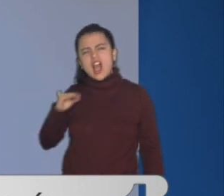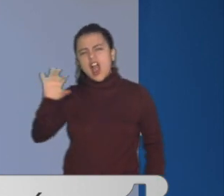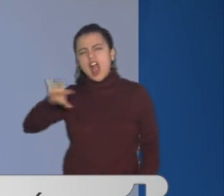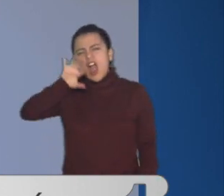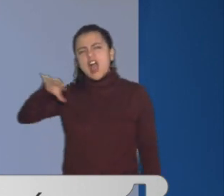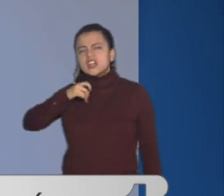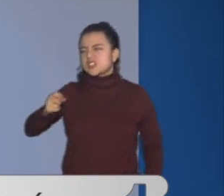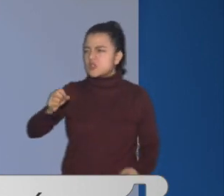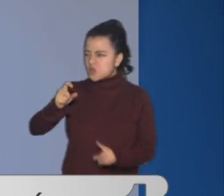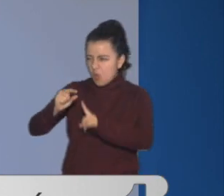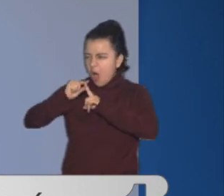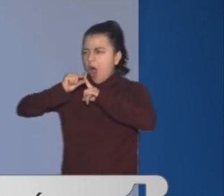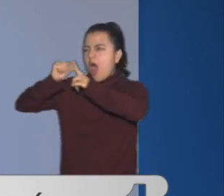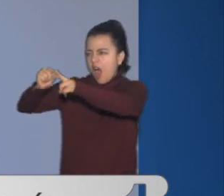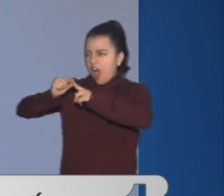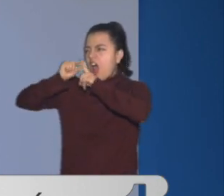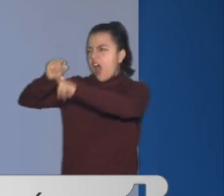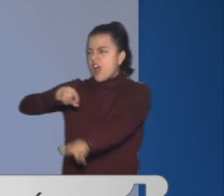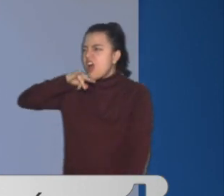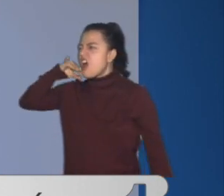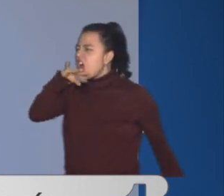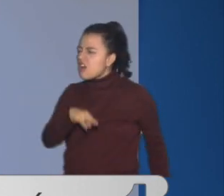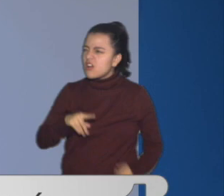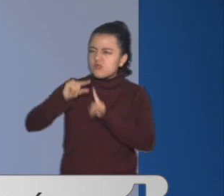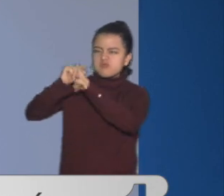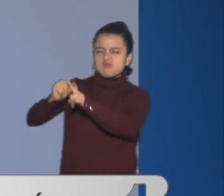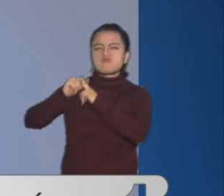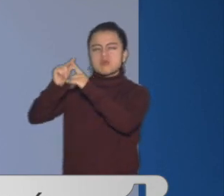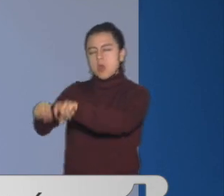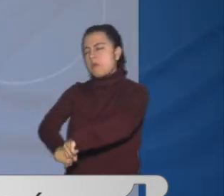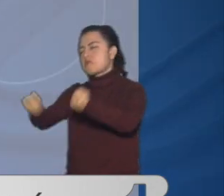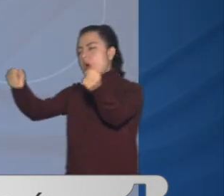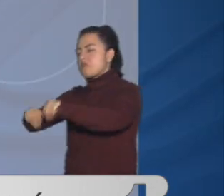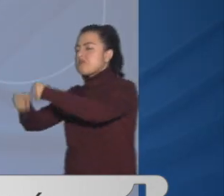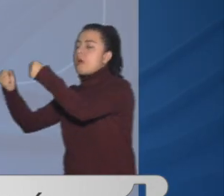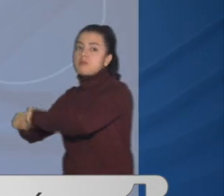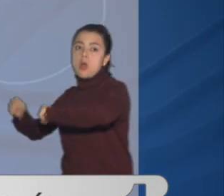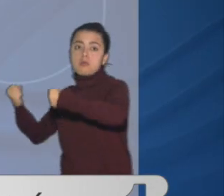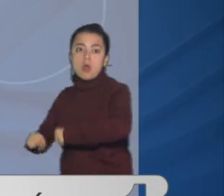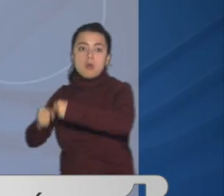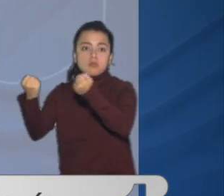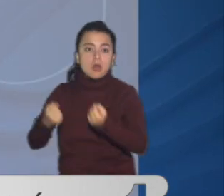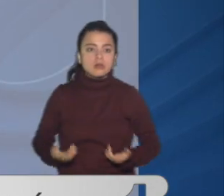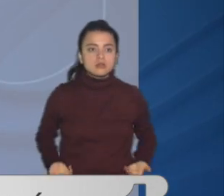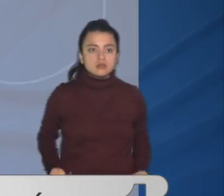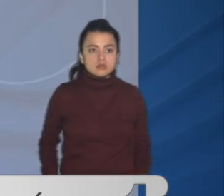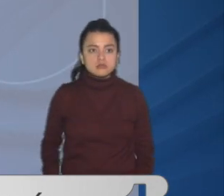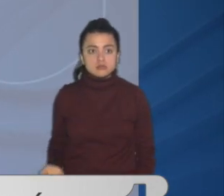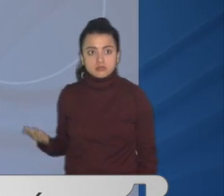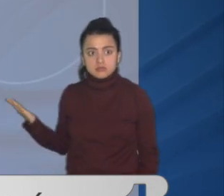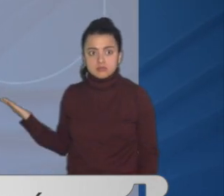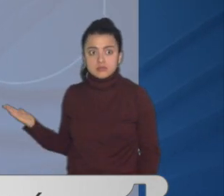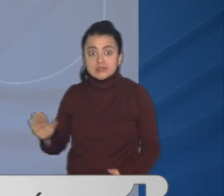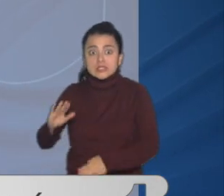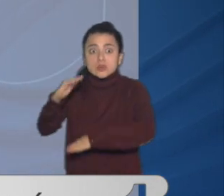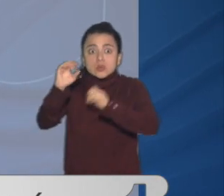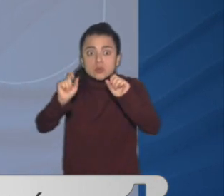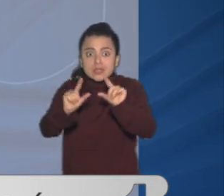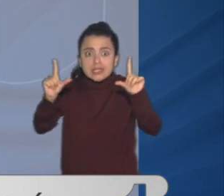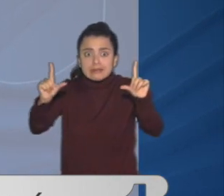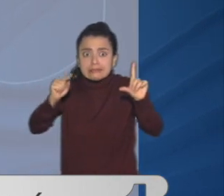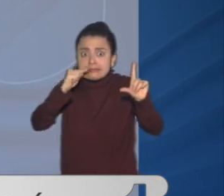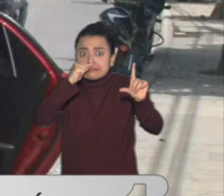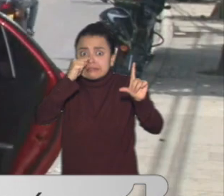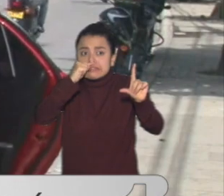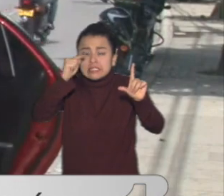mientras insultaba a los trabajadores del lugar, rompía todo lo que se encontraba a su paso, incluso un televisor de alta